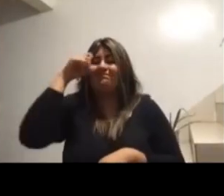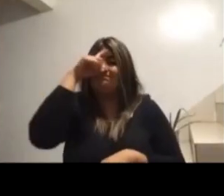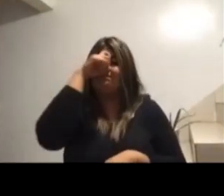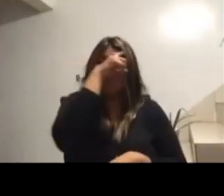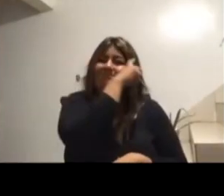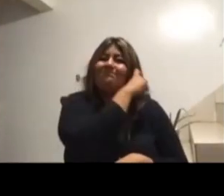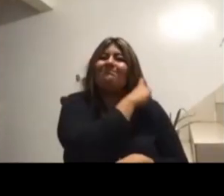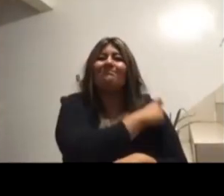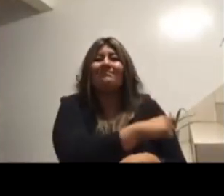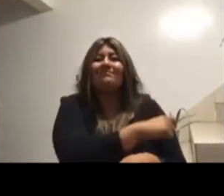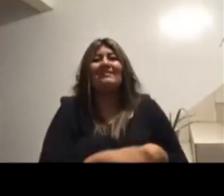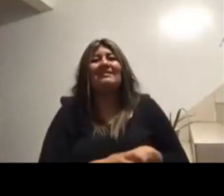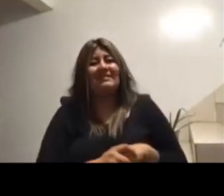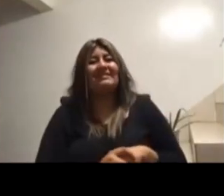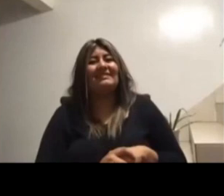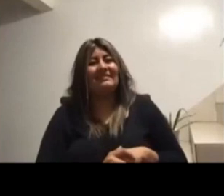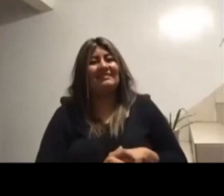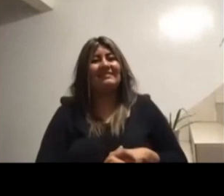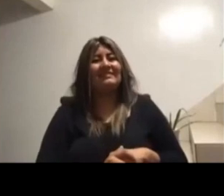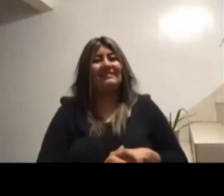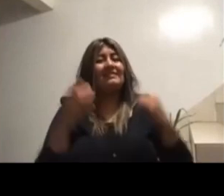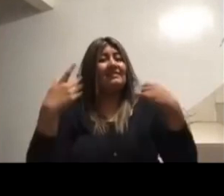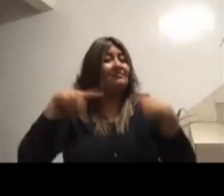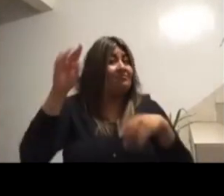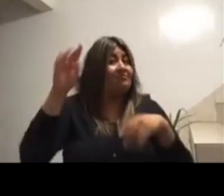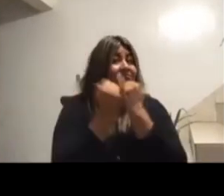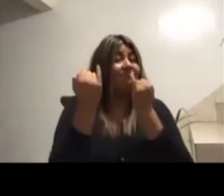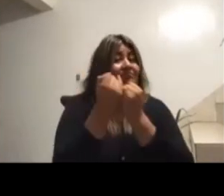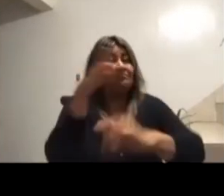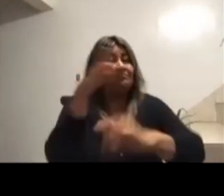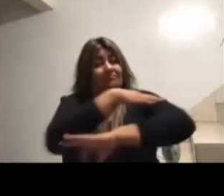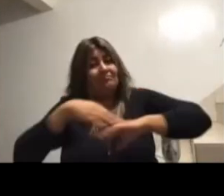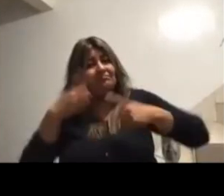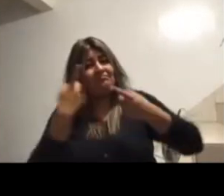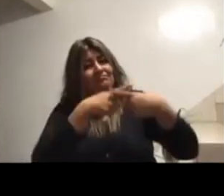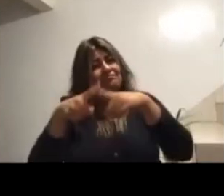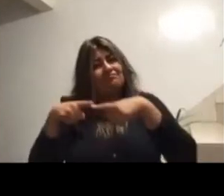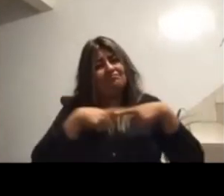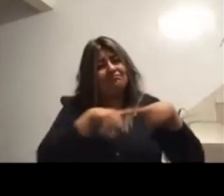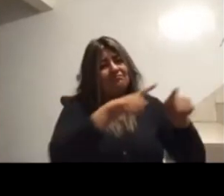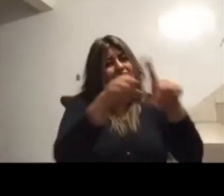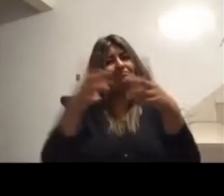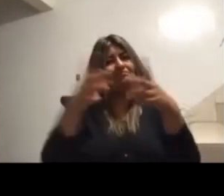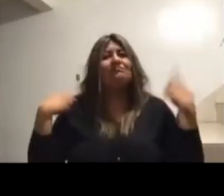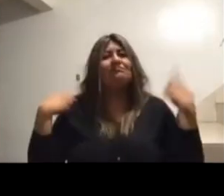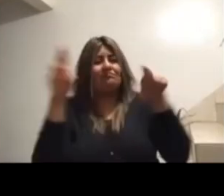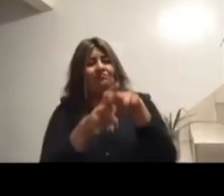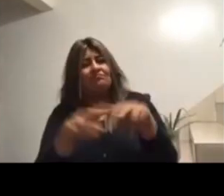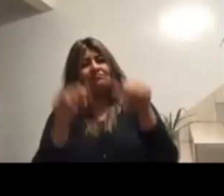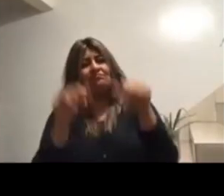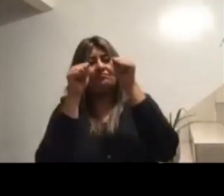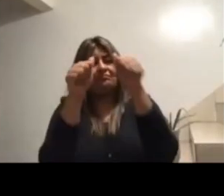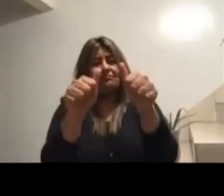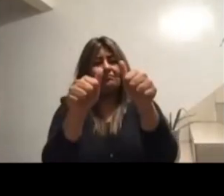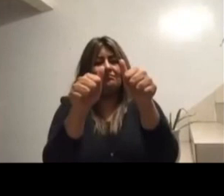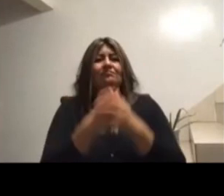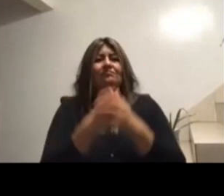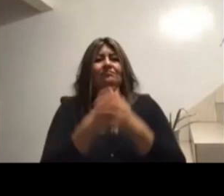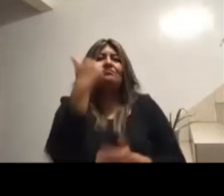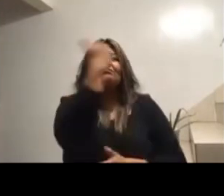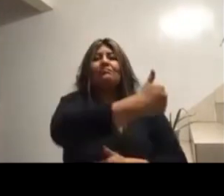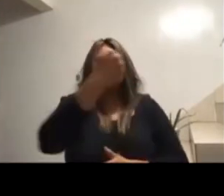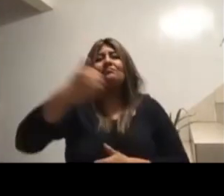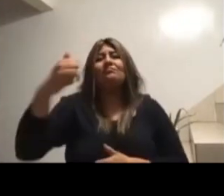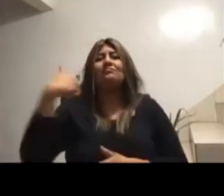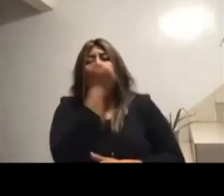funcionan exactamente igual, porque obviamente no lo es, pero las familias seguramente sí conocen a sus hijos. Y entonces dicen, no, mi hijo sí sabe hacer eso,